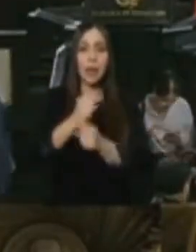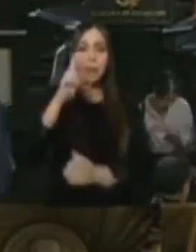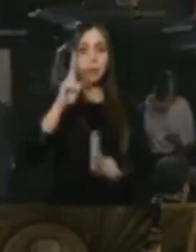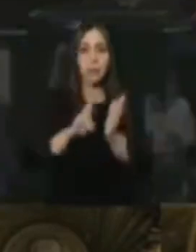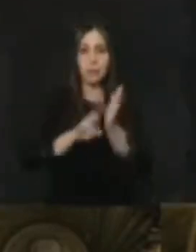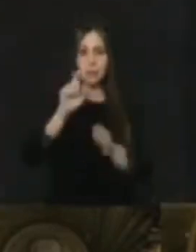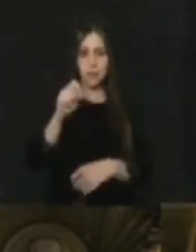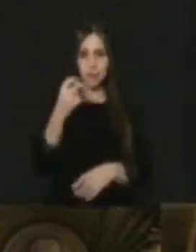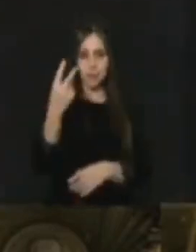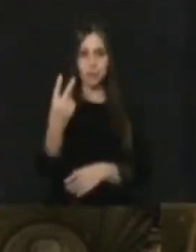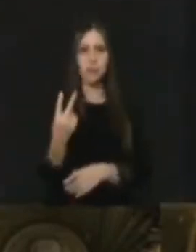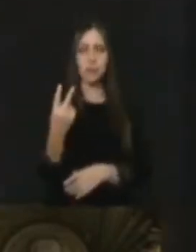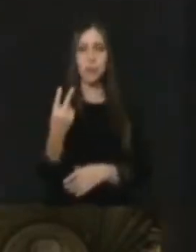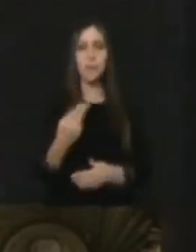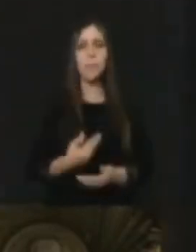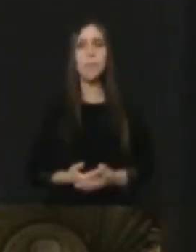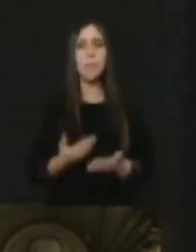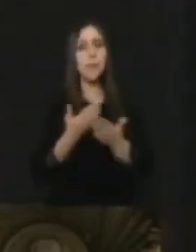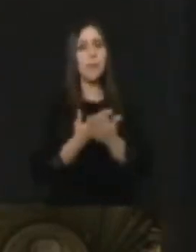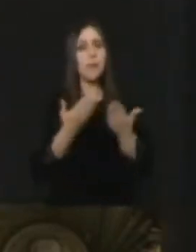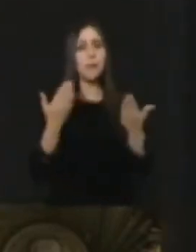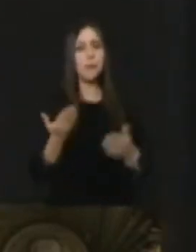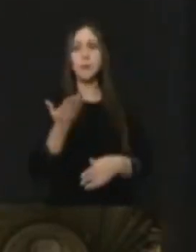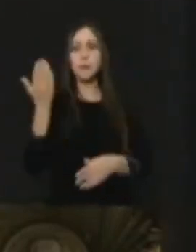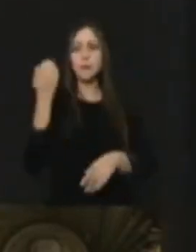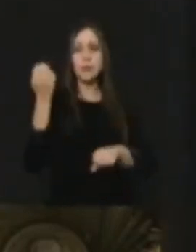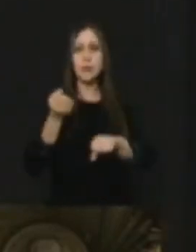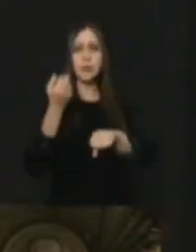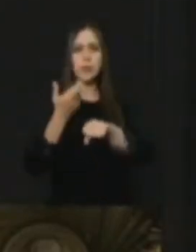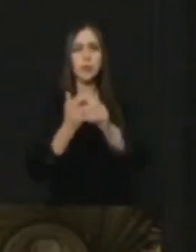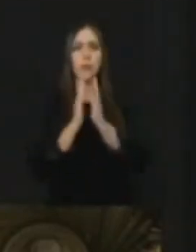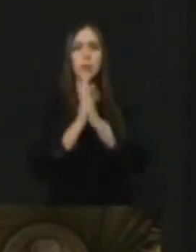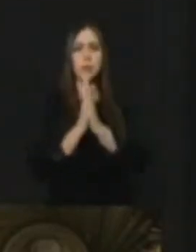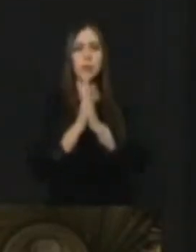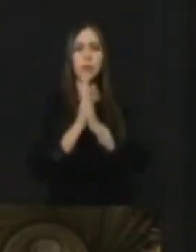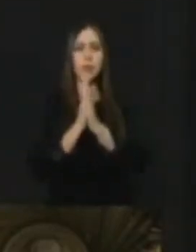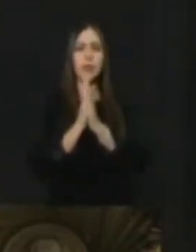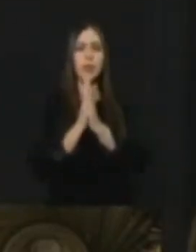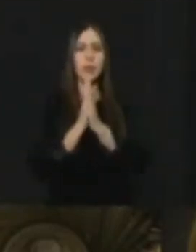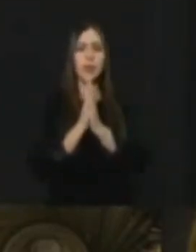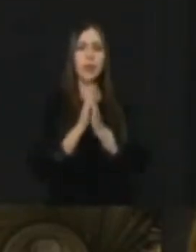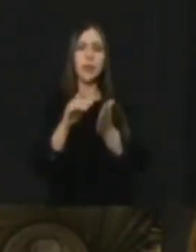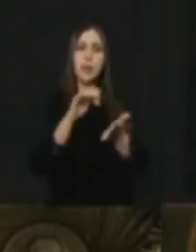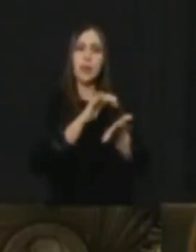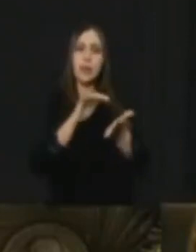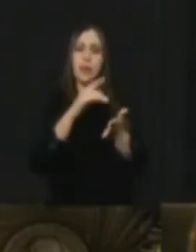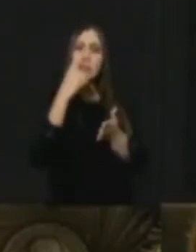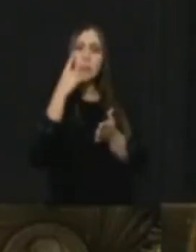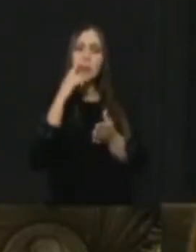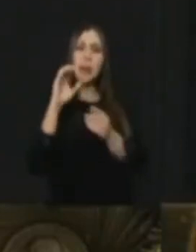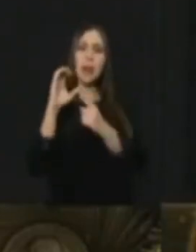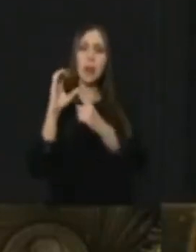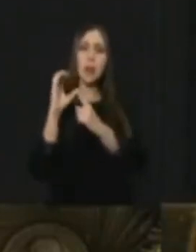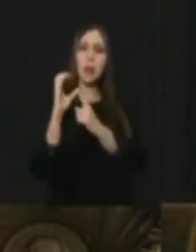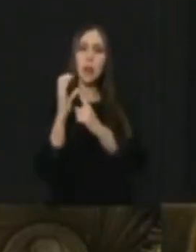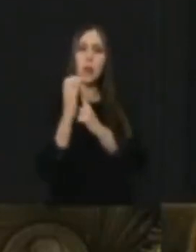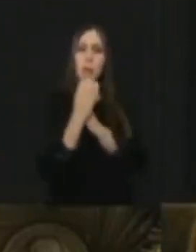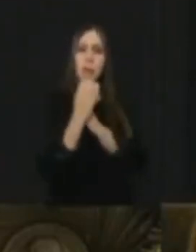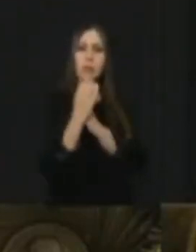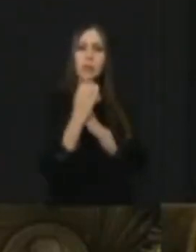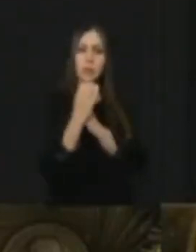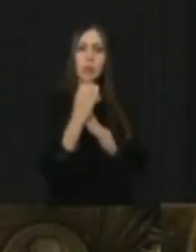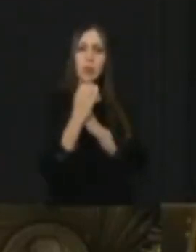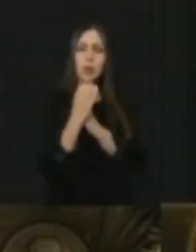2022. Solicito a la Secretaría de Lectura, a las comisiones de cortesía que han